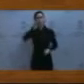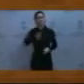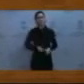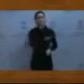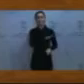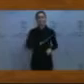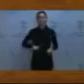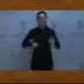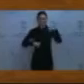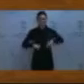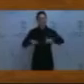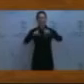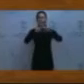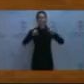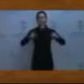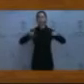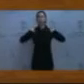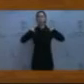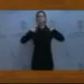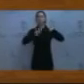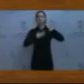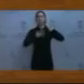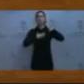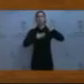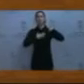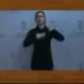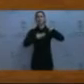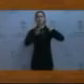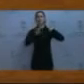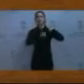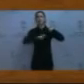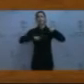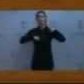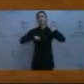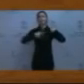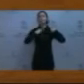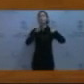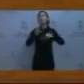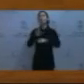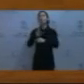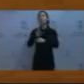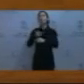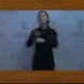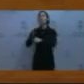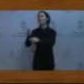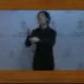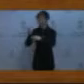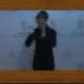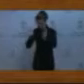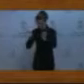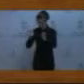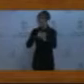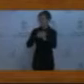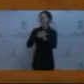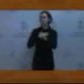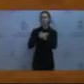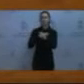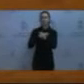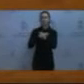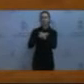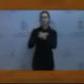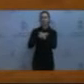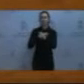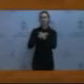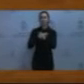en Asturias, que es competencia autonómica, señora portavoz de Izquierda Unida? Por supuesto. Competencia autonómica,